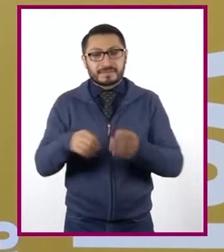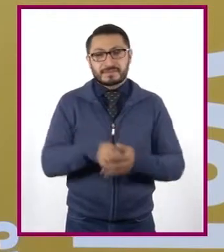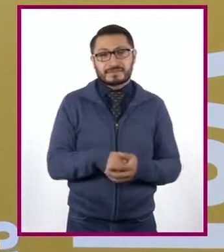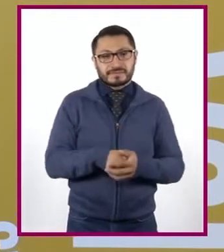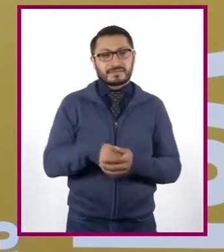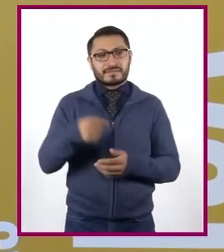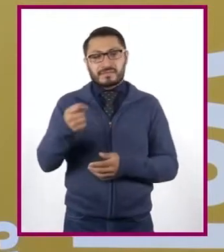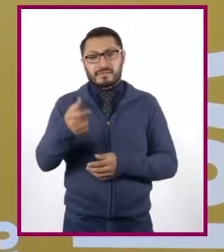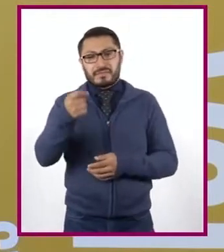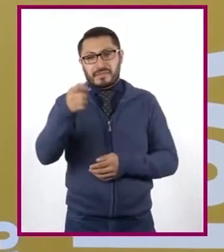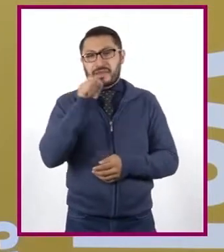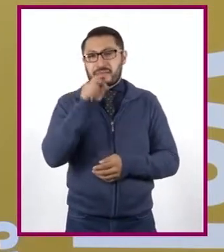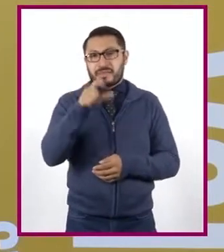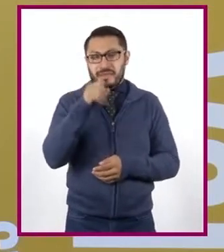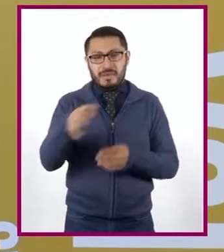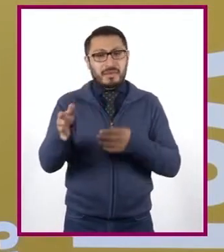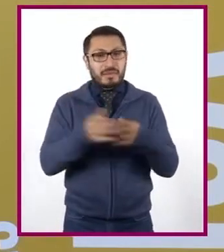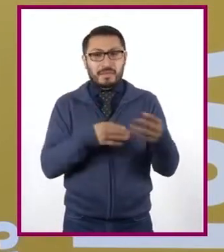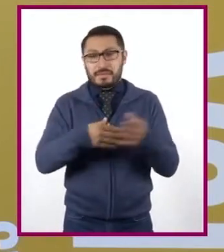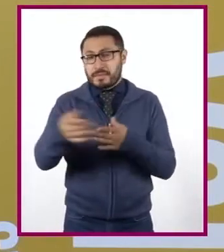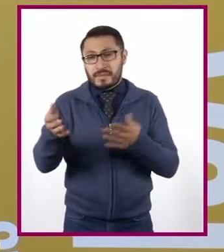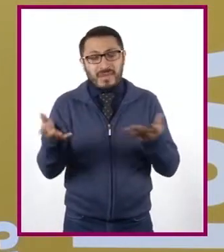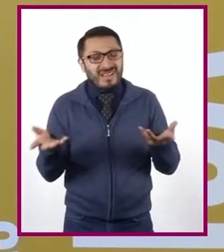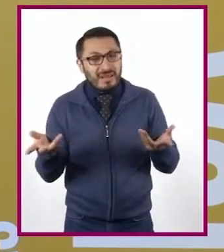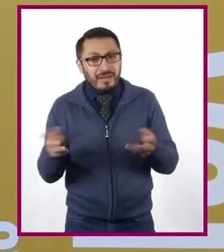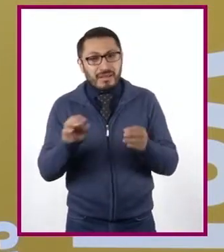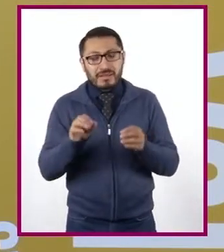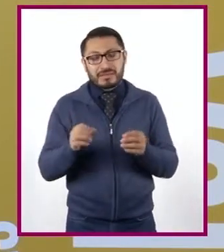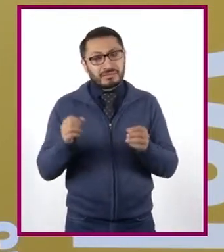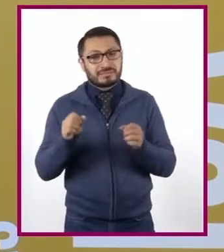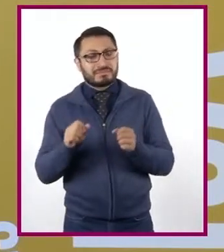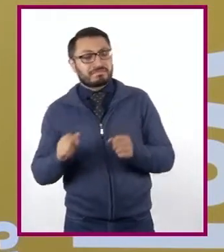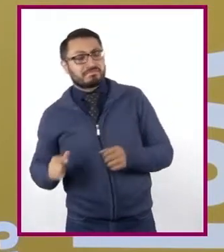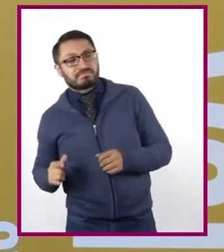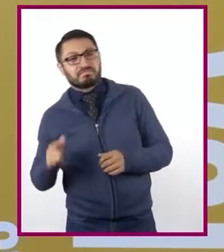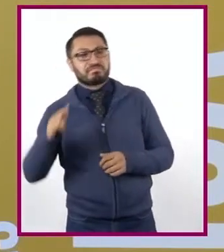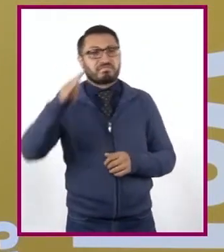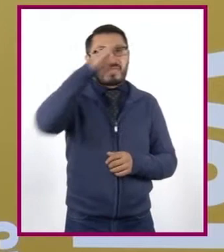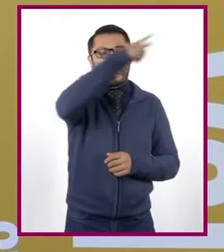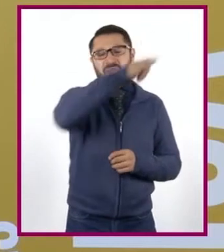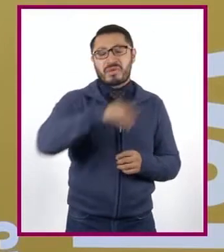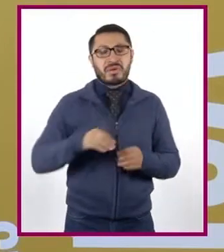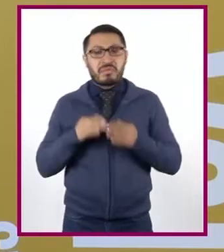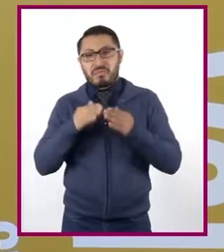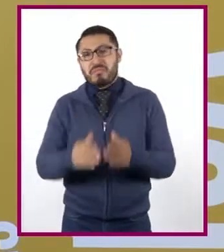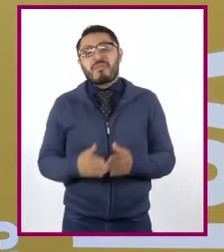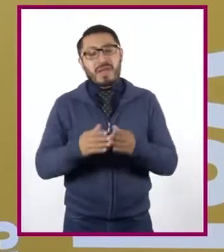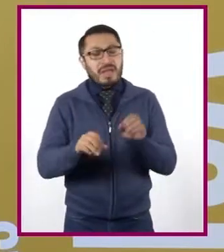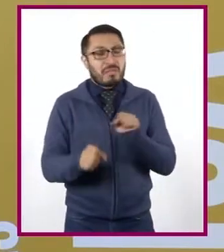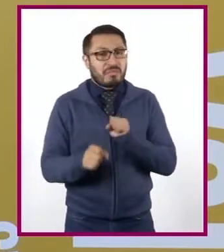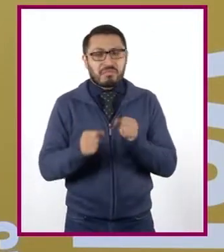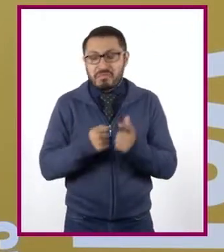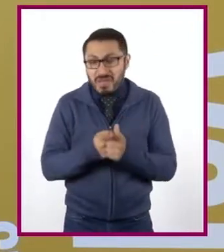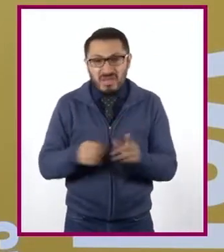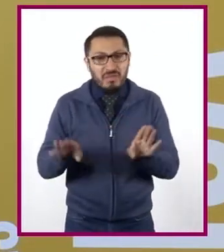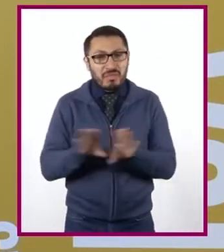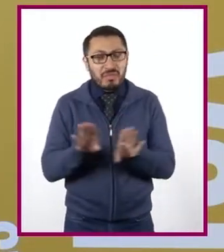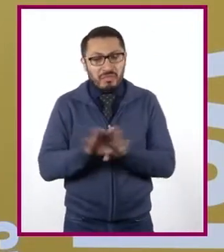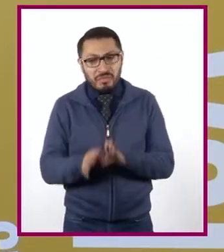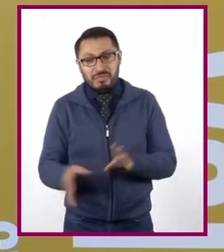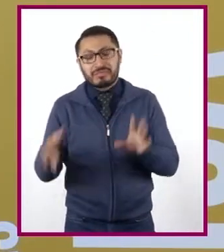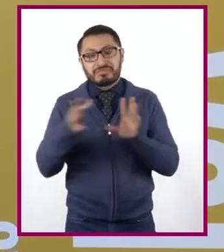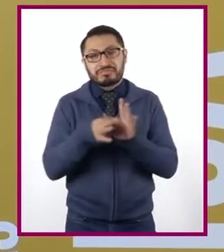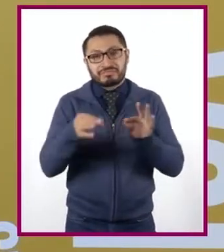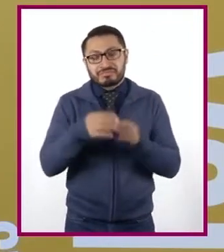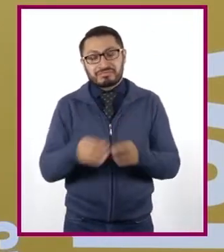en la misma forma en que un modelo a escala de un barco o un avión pueden utilizarse para explorar el comportamiento del vehículo real